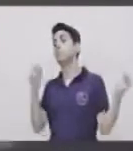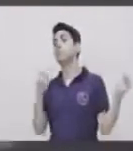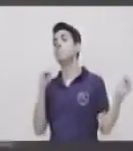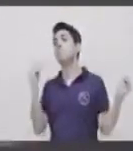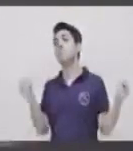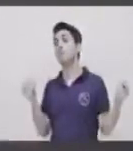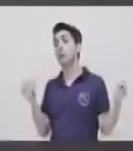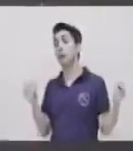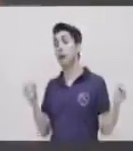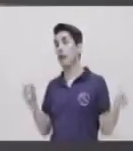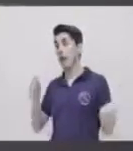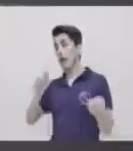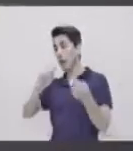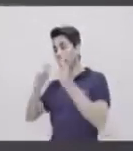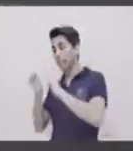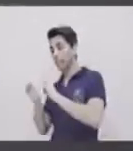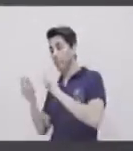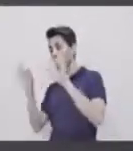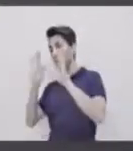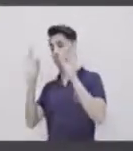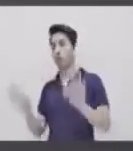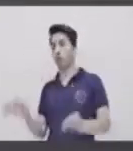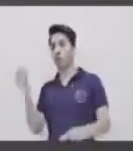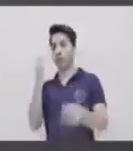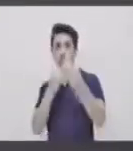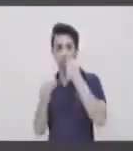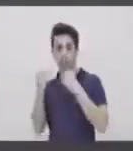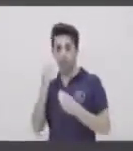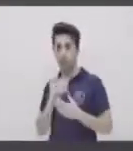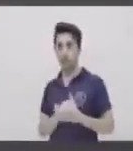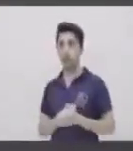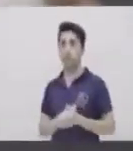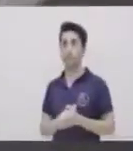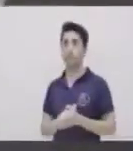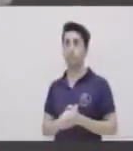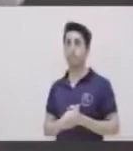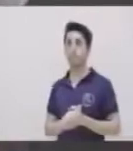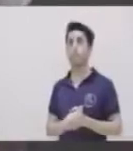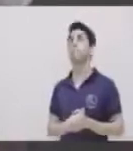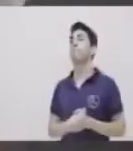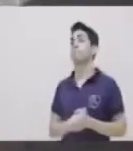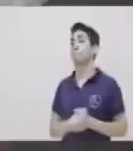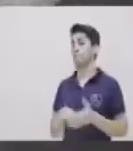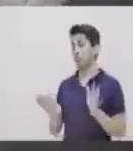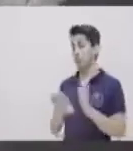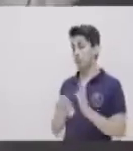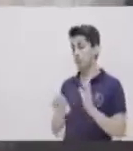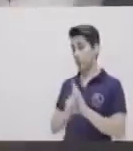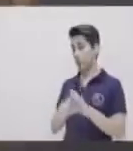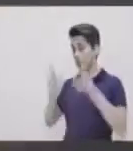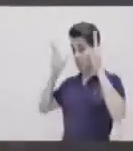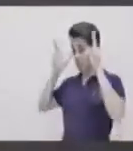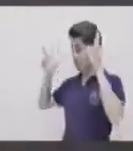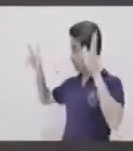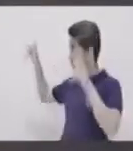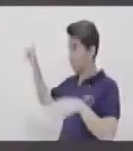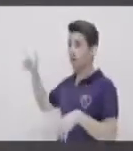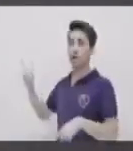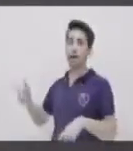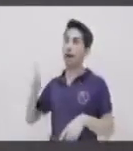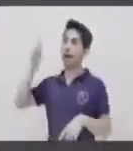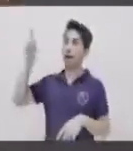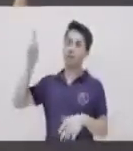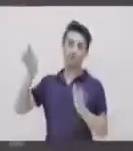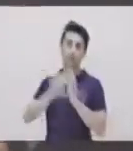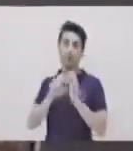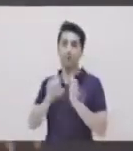extinguen debido a los cambios de alimentación. Sí. ¿Estamos? Entonces, por ejemplo, los venados que se encontraban en el